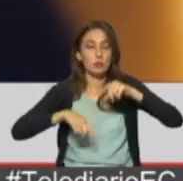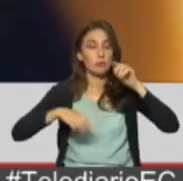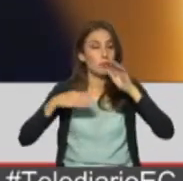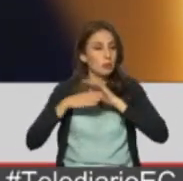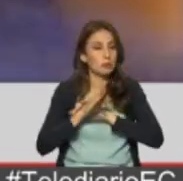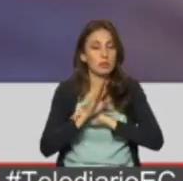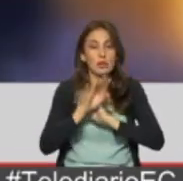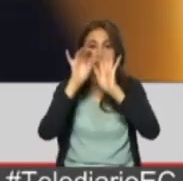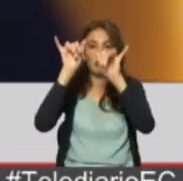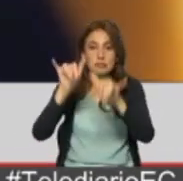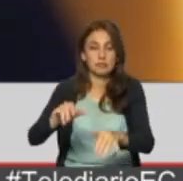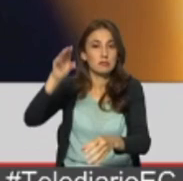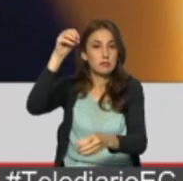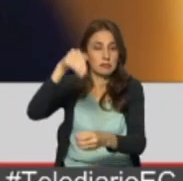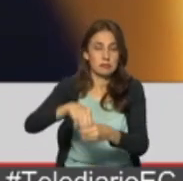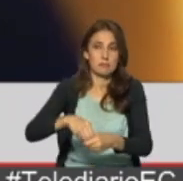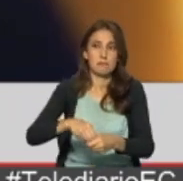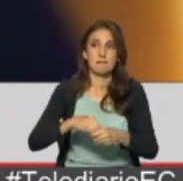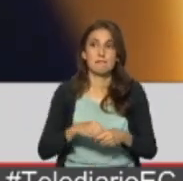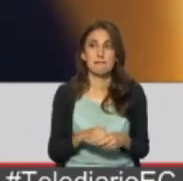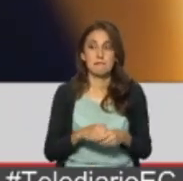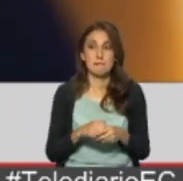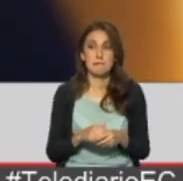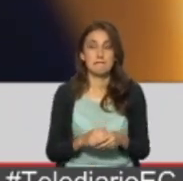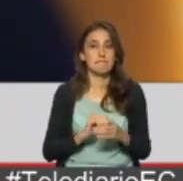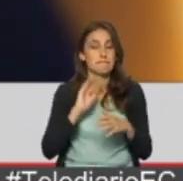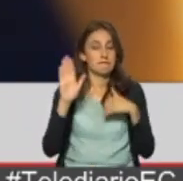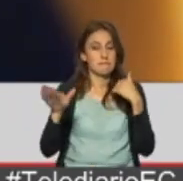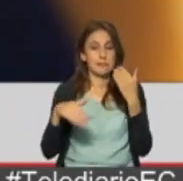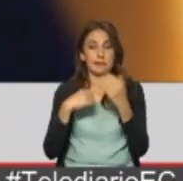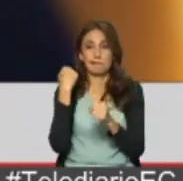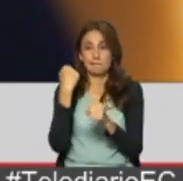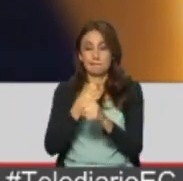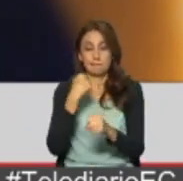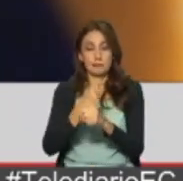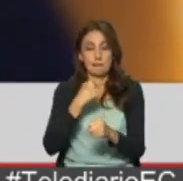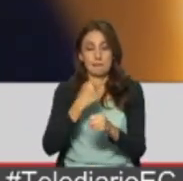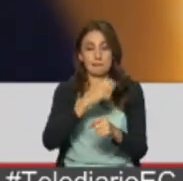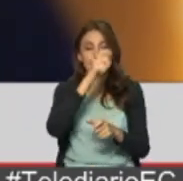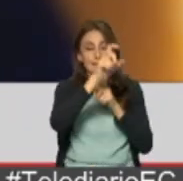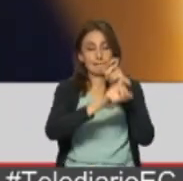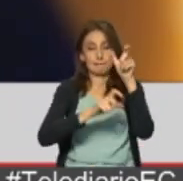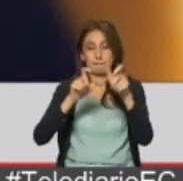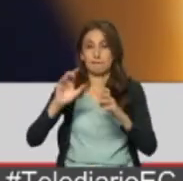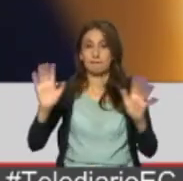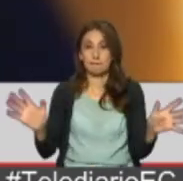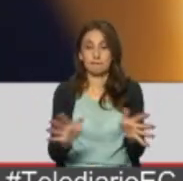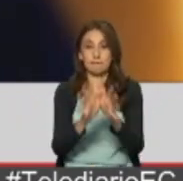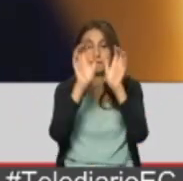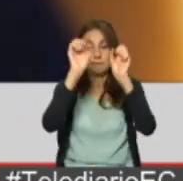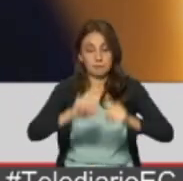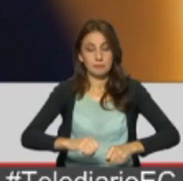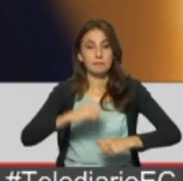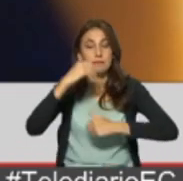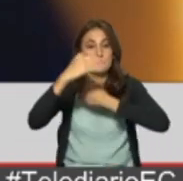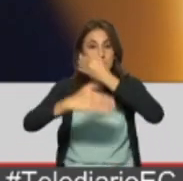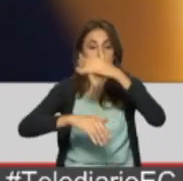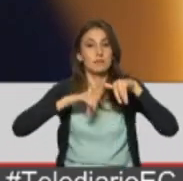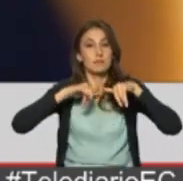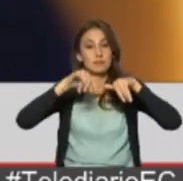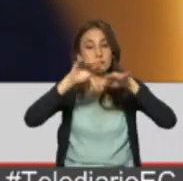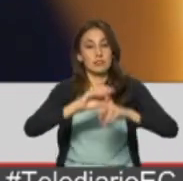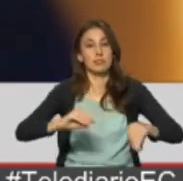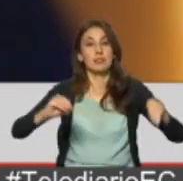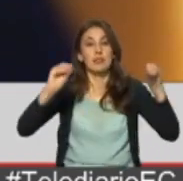ellos tienen que estar permanentemente atendidos. Hacemos todos los esfuerzos humanos posibles para poder hacer esto de la mejor